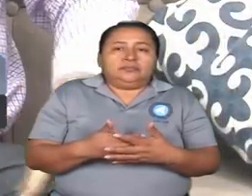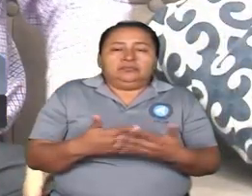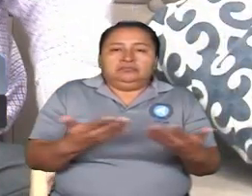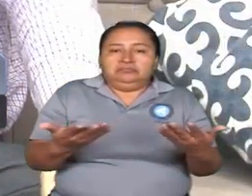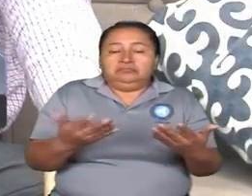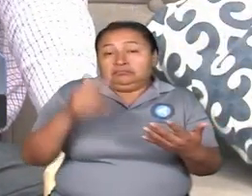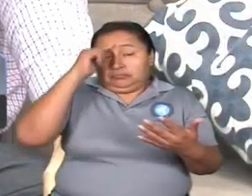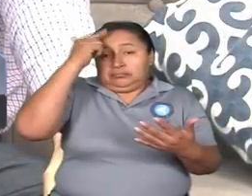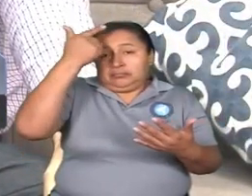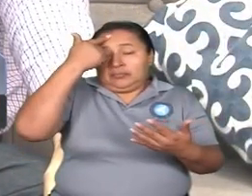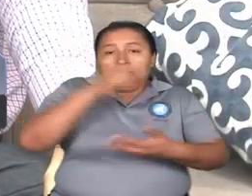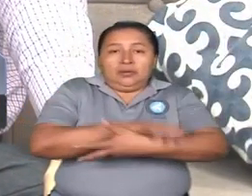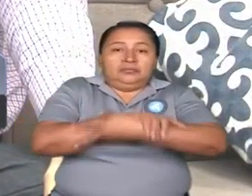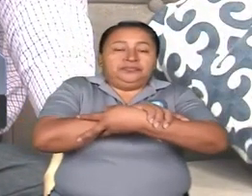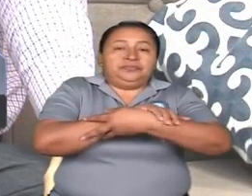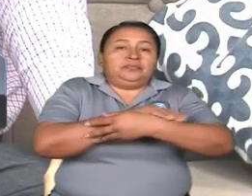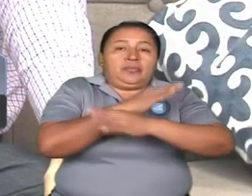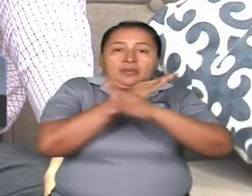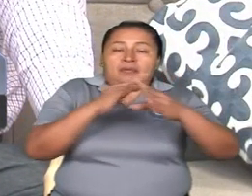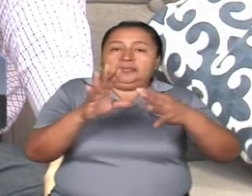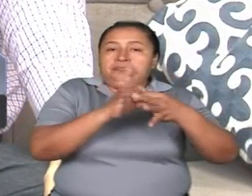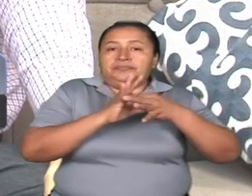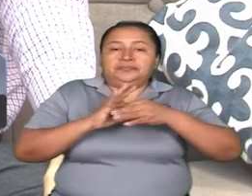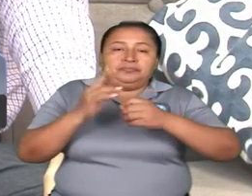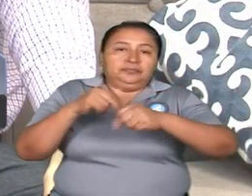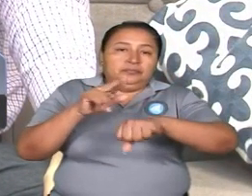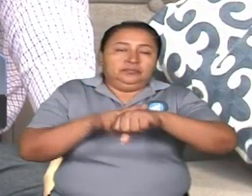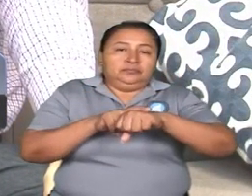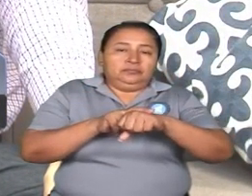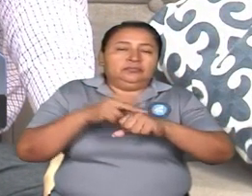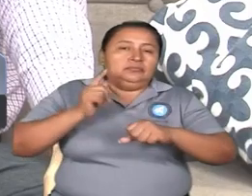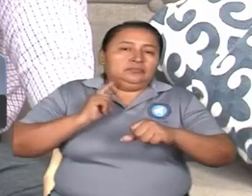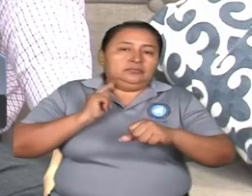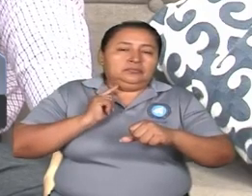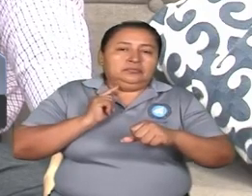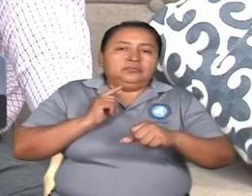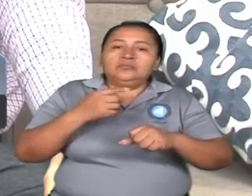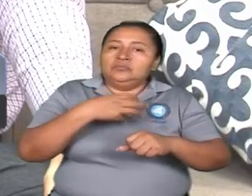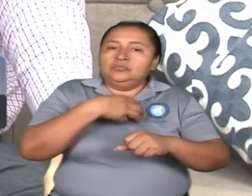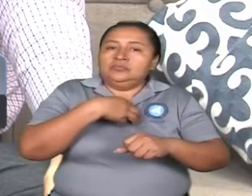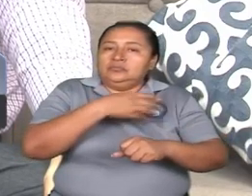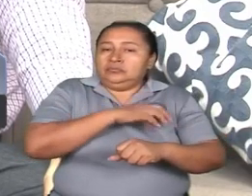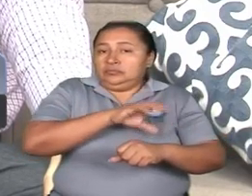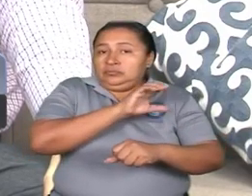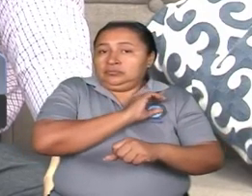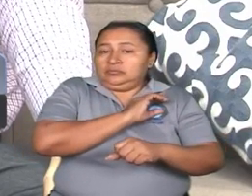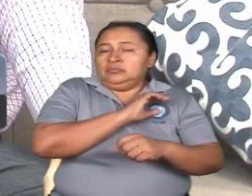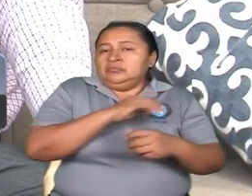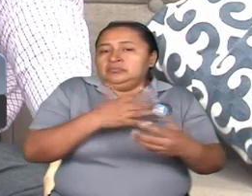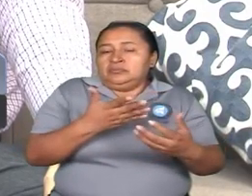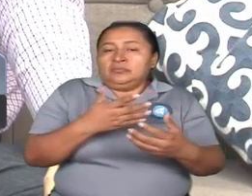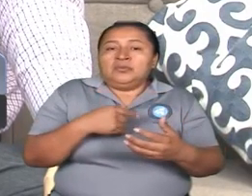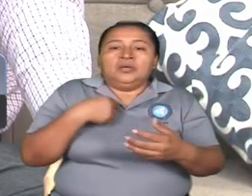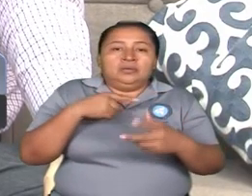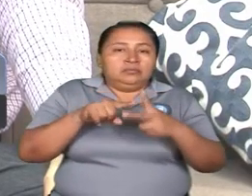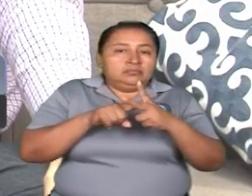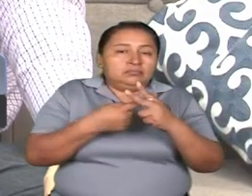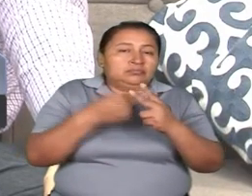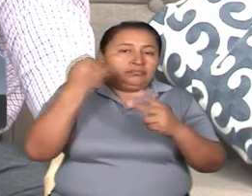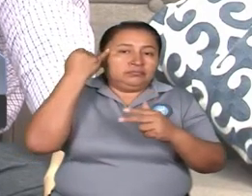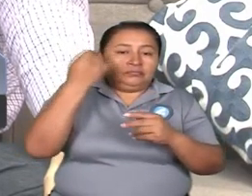El gobierno de reconciliación y unidad nacional tiene una característica que es que las iniciativas